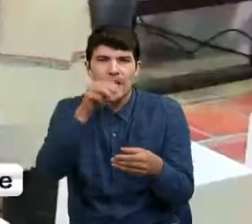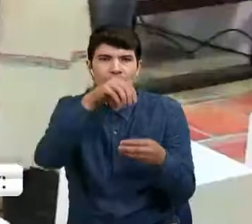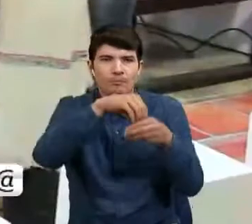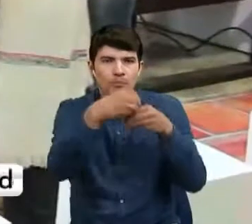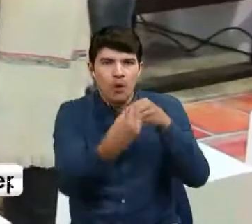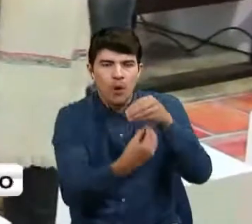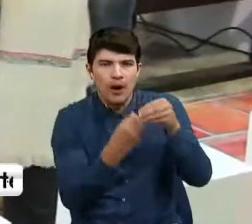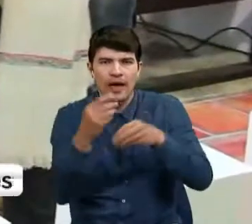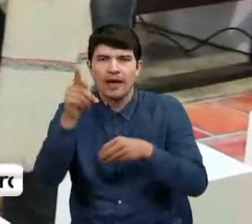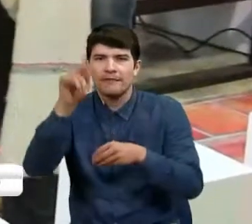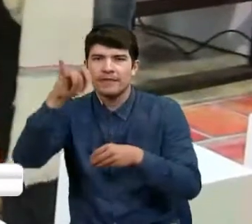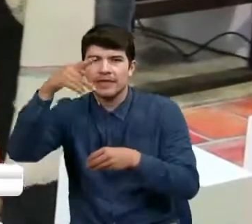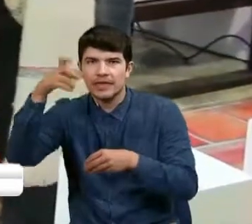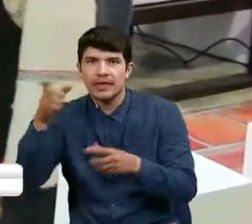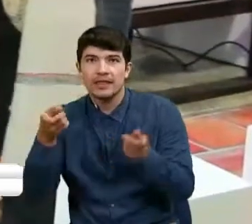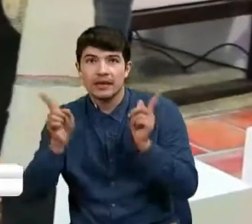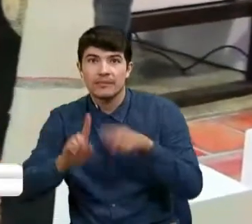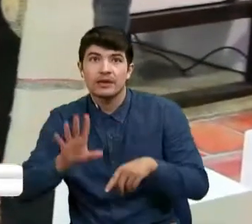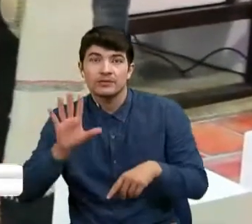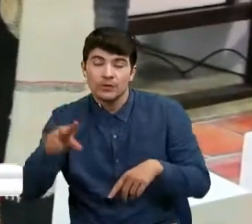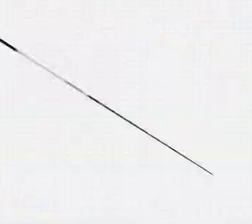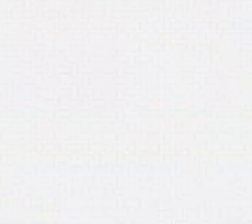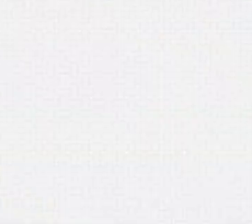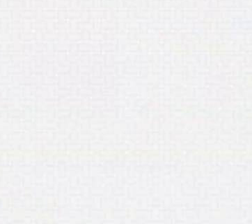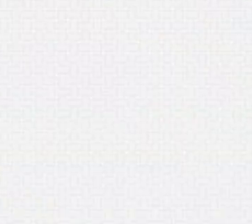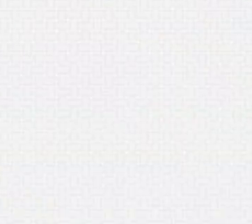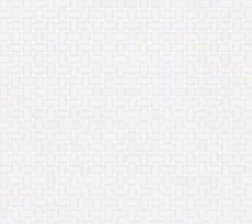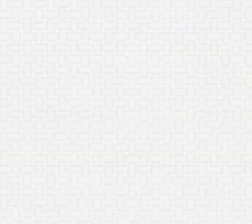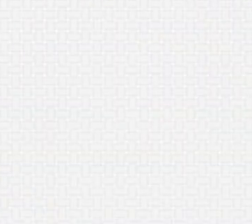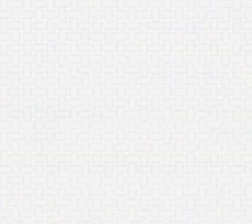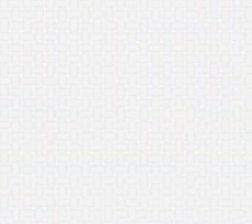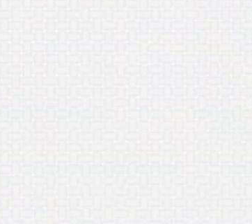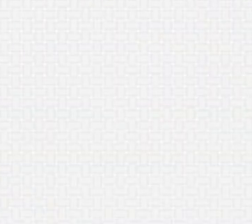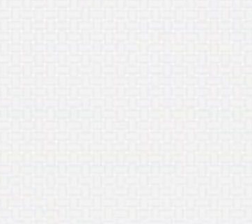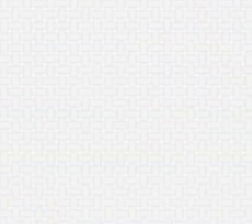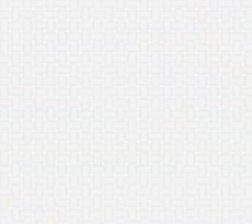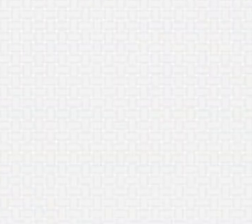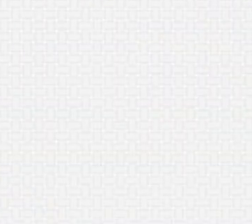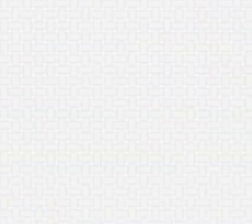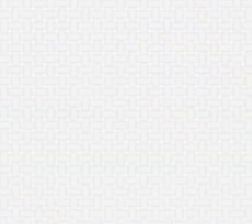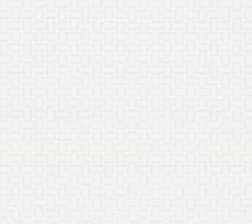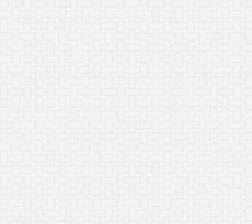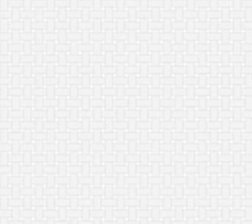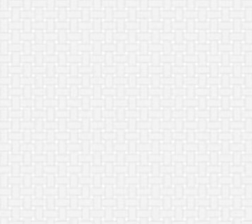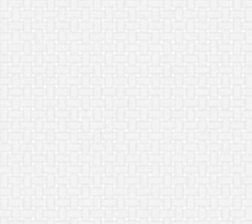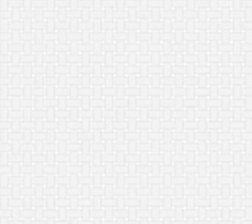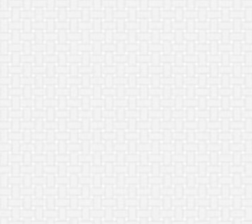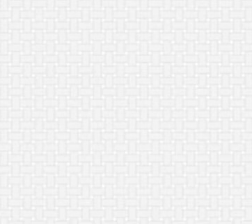virtual por nuestros sitios turísticos más representativos. Canaltro.com